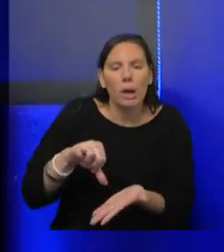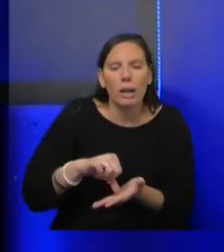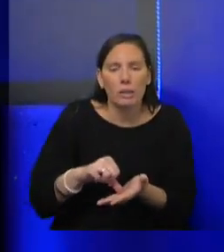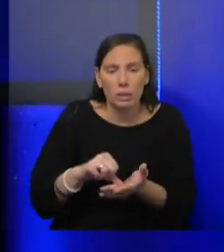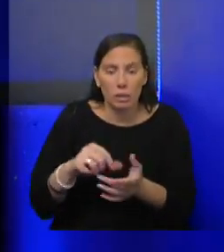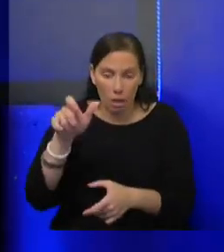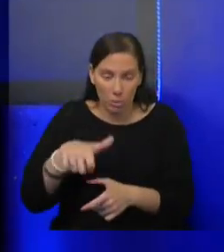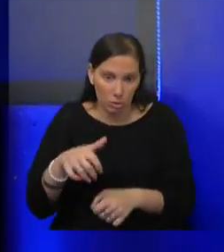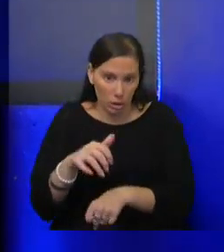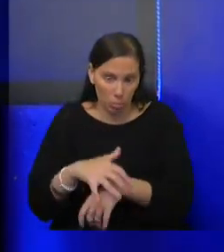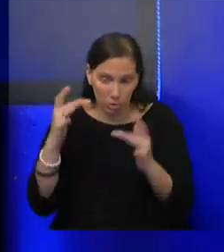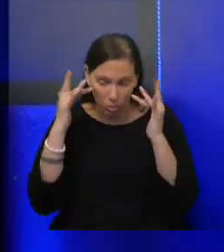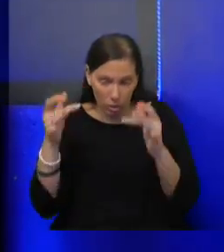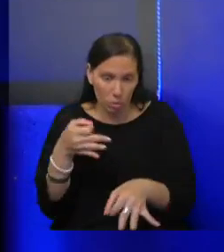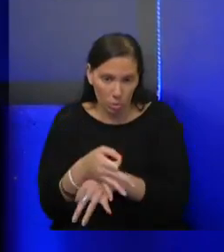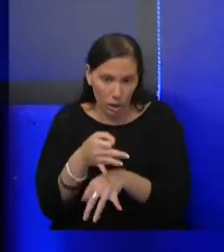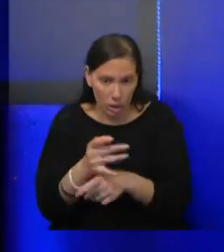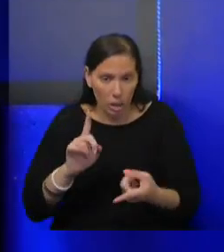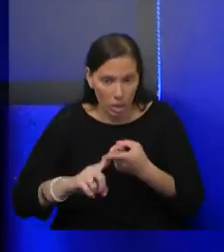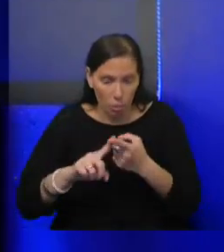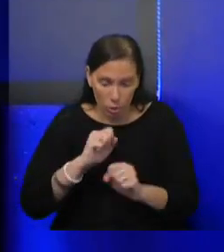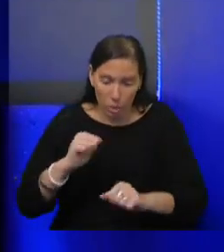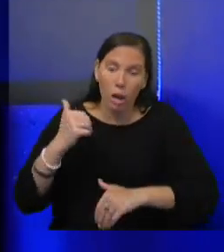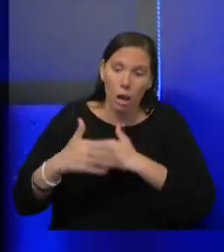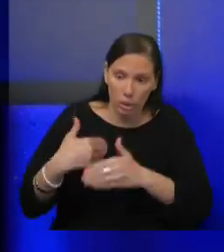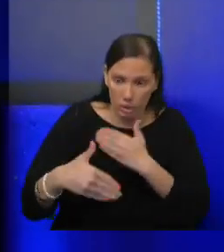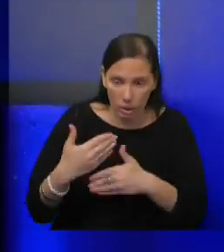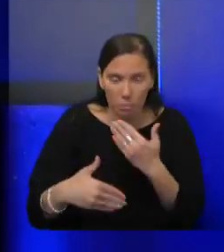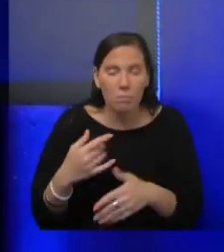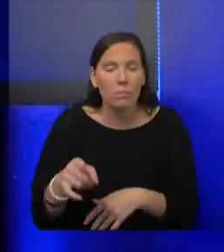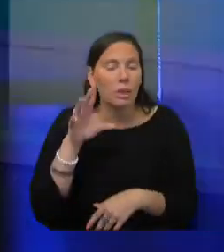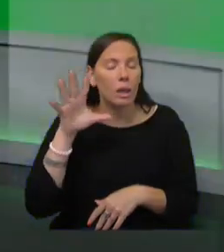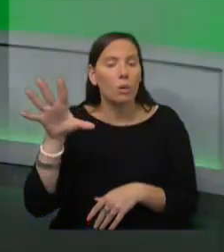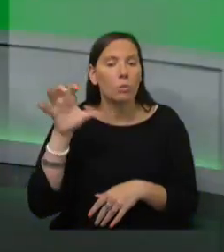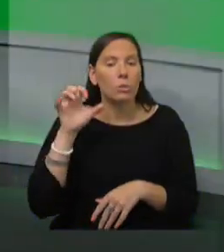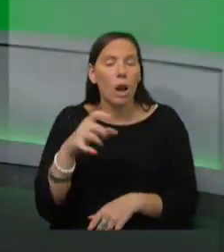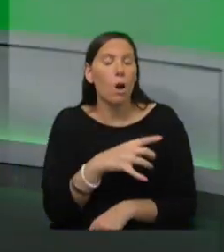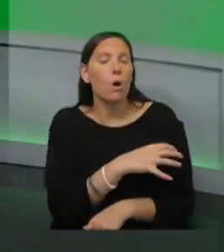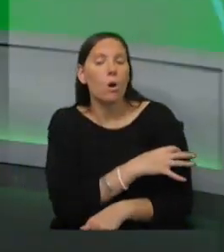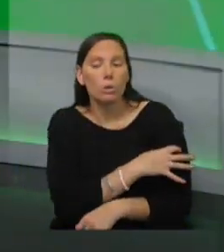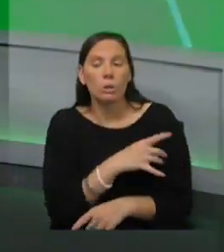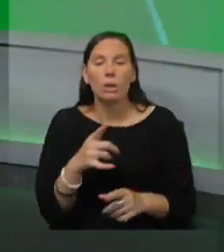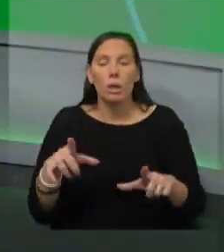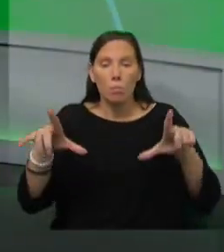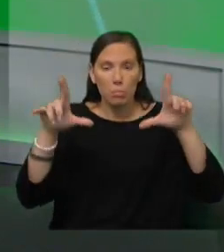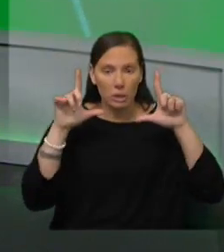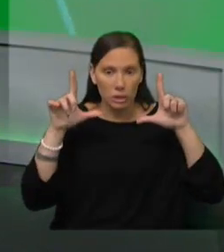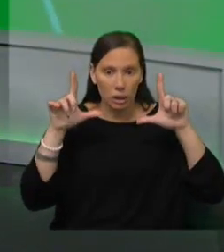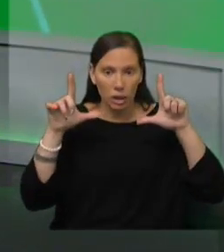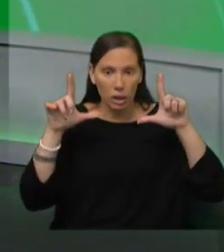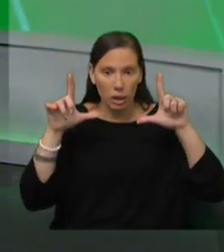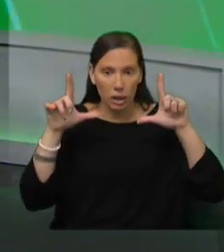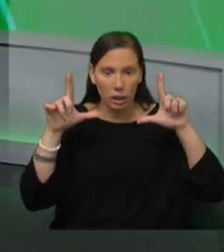educadores están de acuerdo para avanzar en ese sentido bien hasta allí estábamos escuchando a yamandu y candidato a presidente de